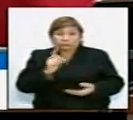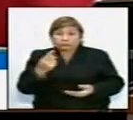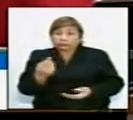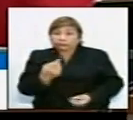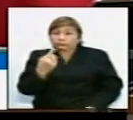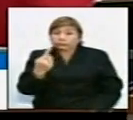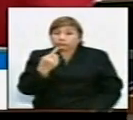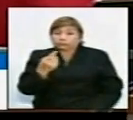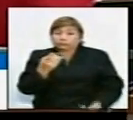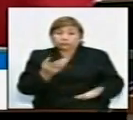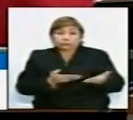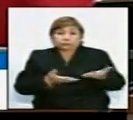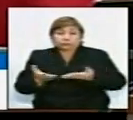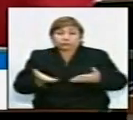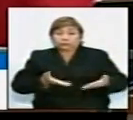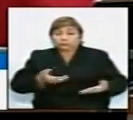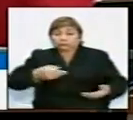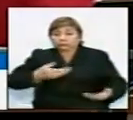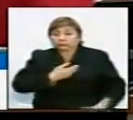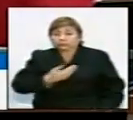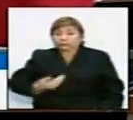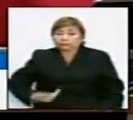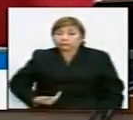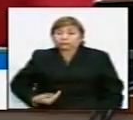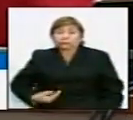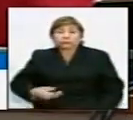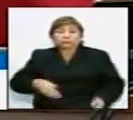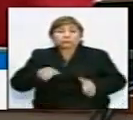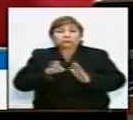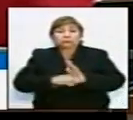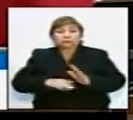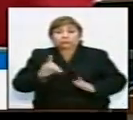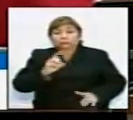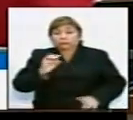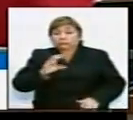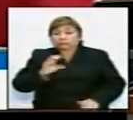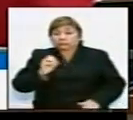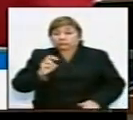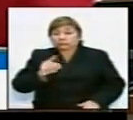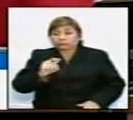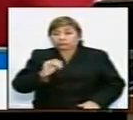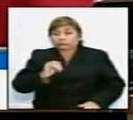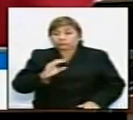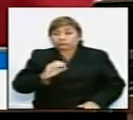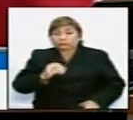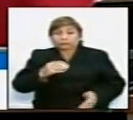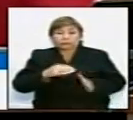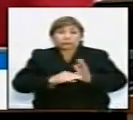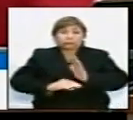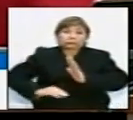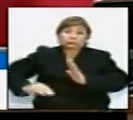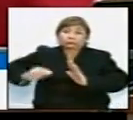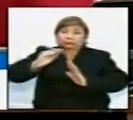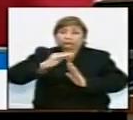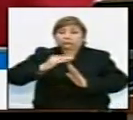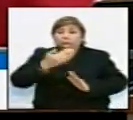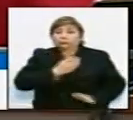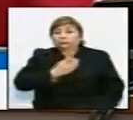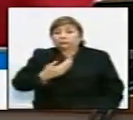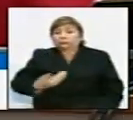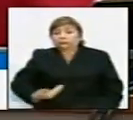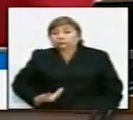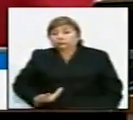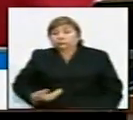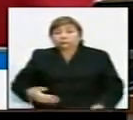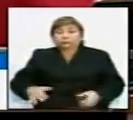los servidores del Estado, a través del Servicio Civil Meritocrático, tengamos realmente en los diferentes niveles de gobierno que